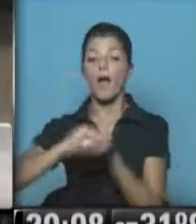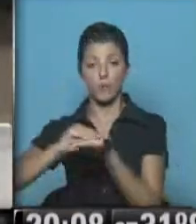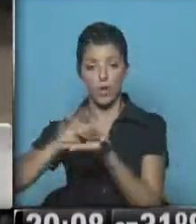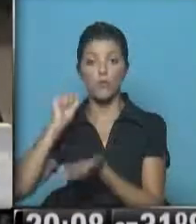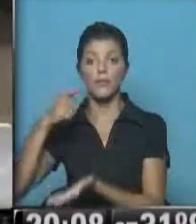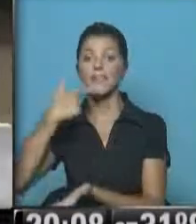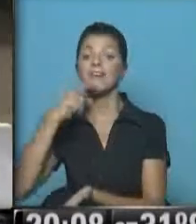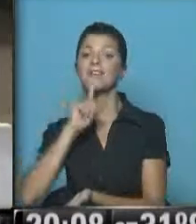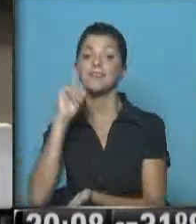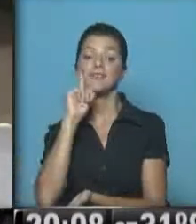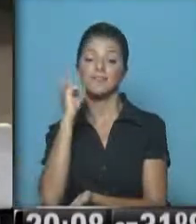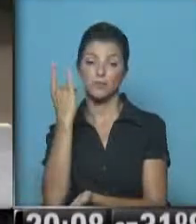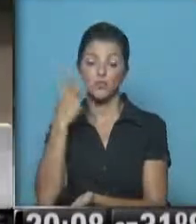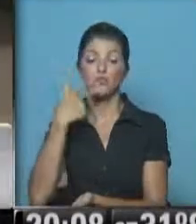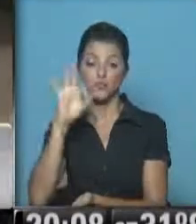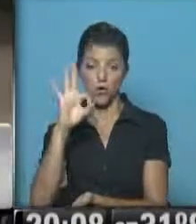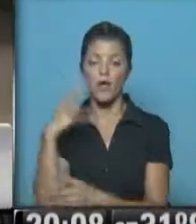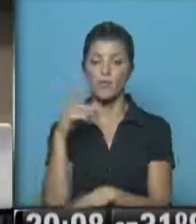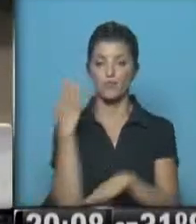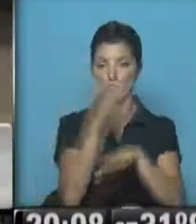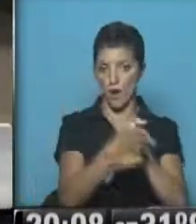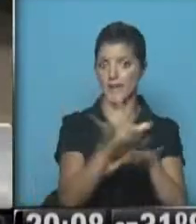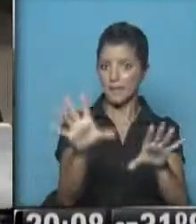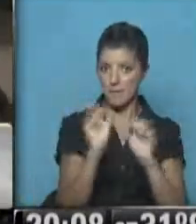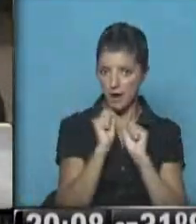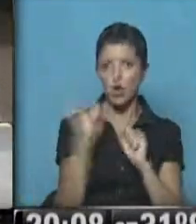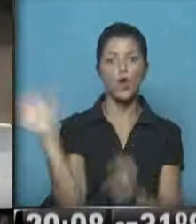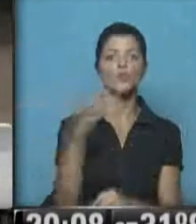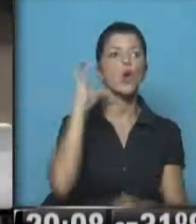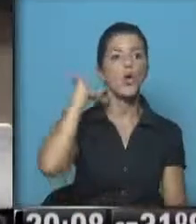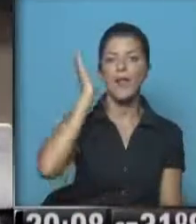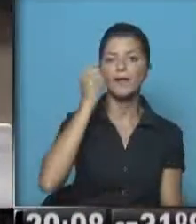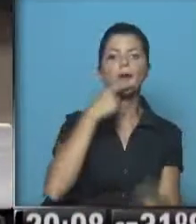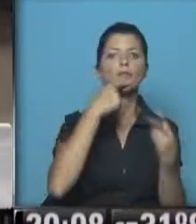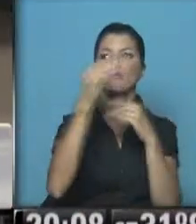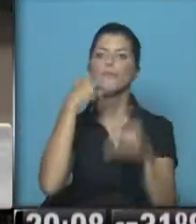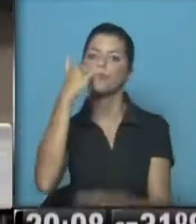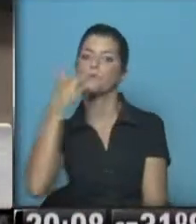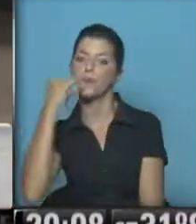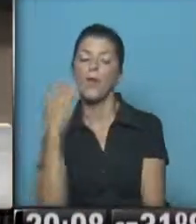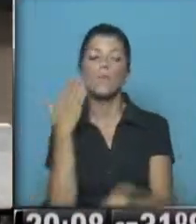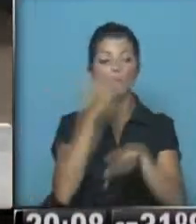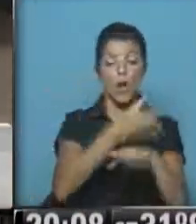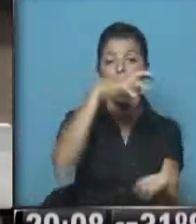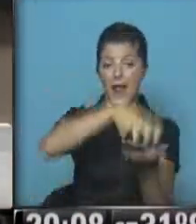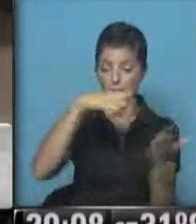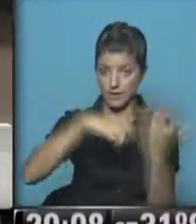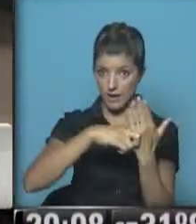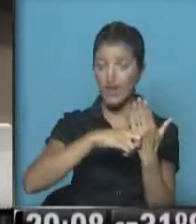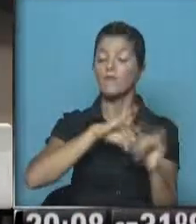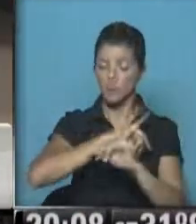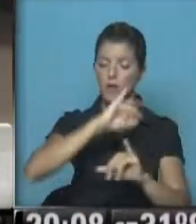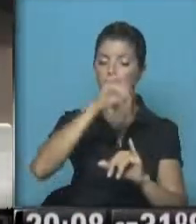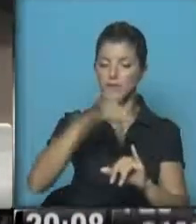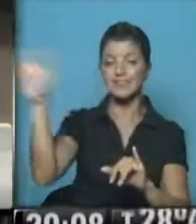Estiuso estuvo temprano en la Fiscalía, habló con toda la radio que lo llamaron, se fue a la Fiscalía, confirmó que lo habían llamado